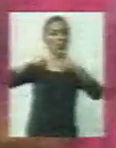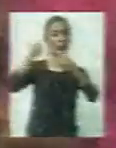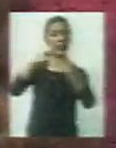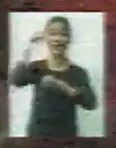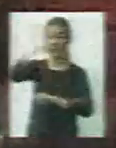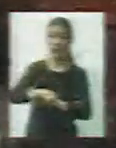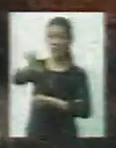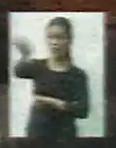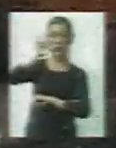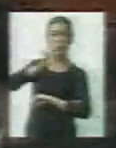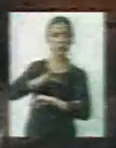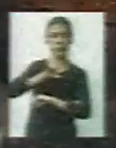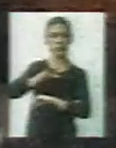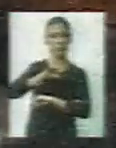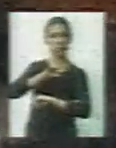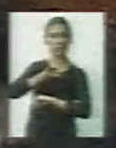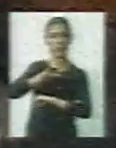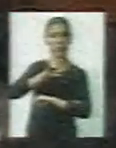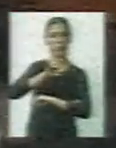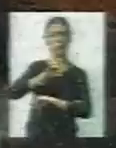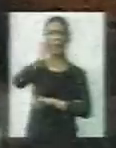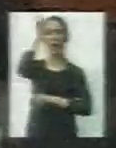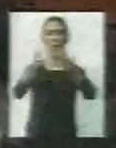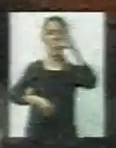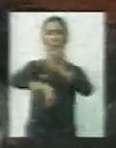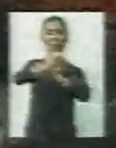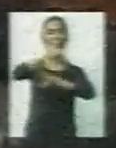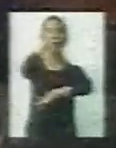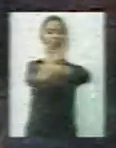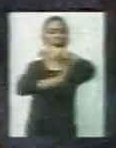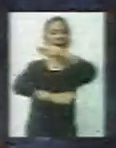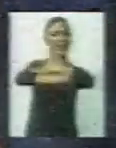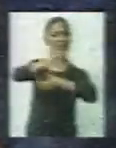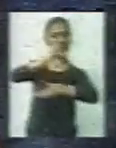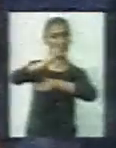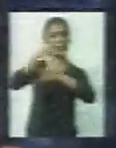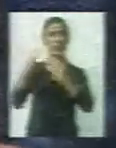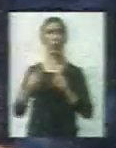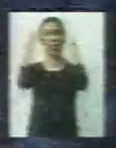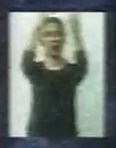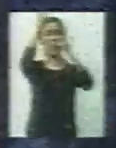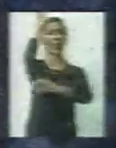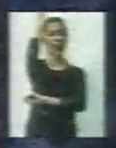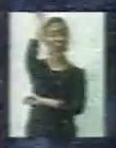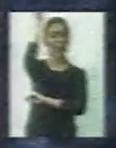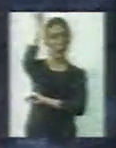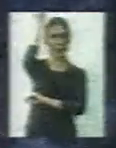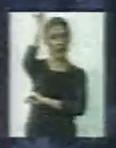de la selección PC de nuestro país. Y bueno, ha sido recientemente